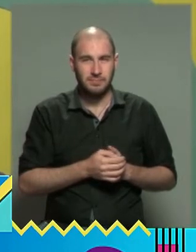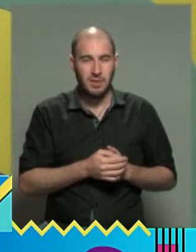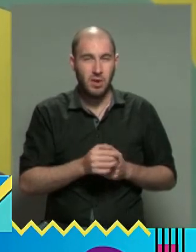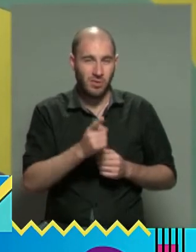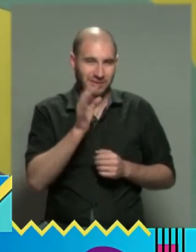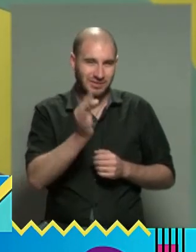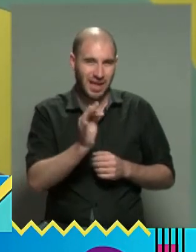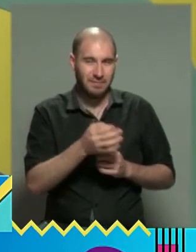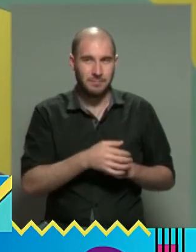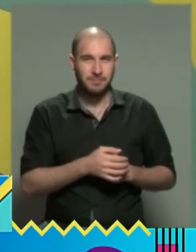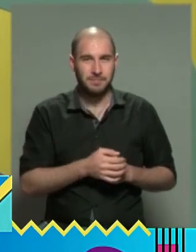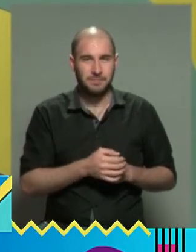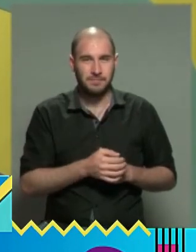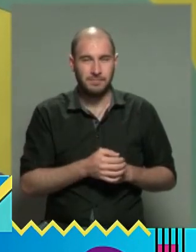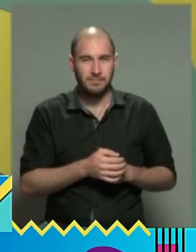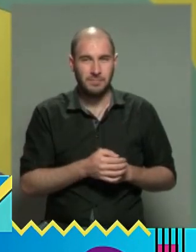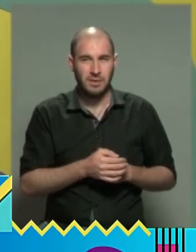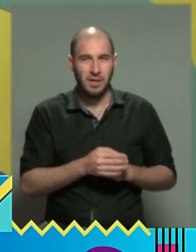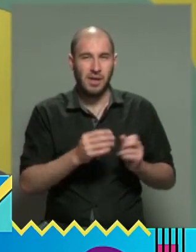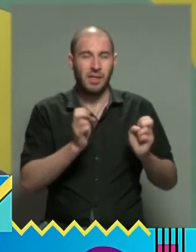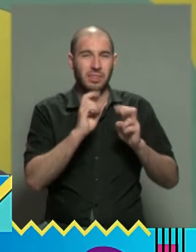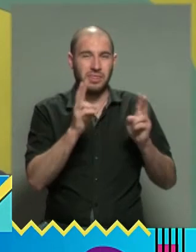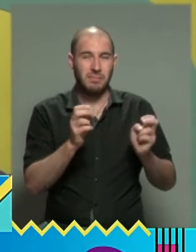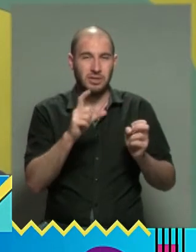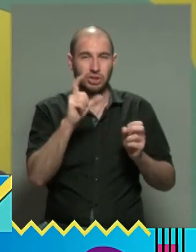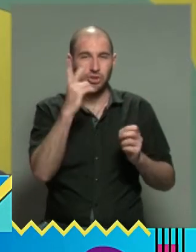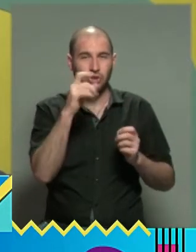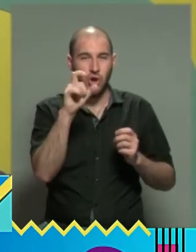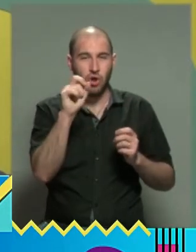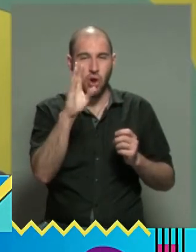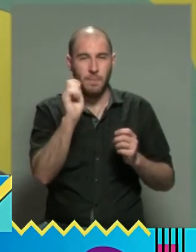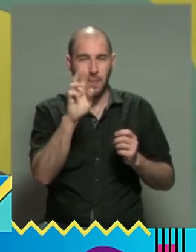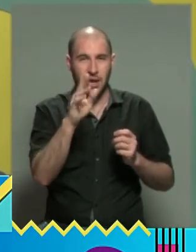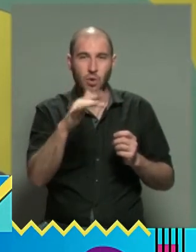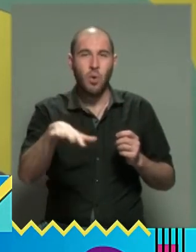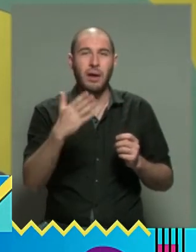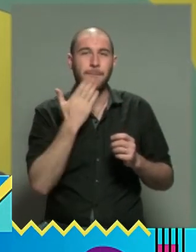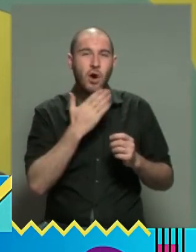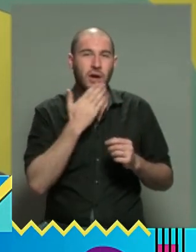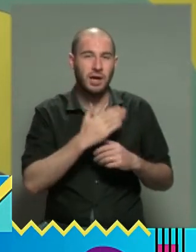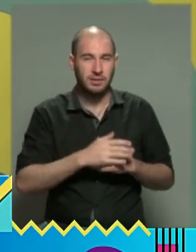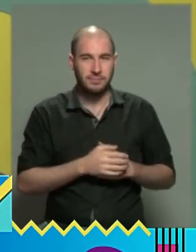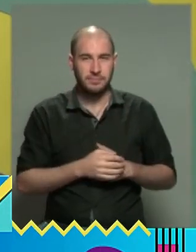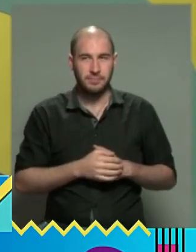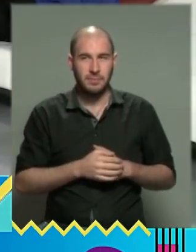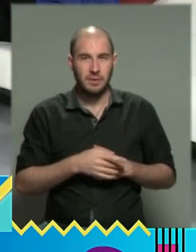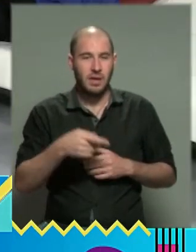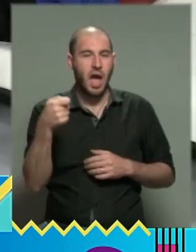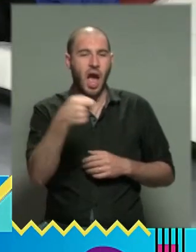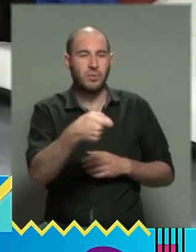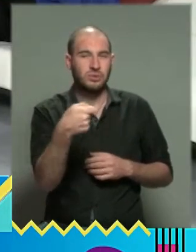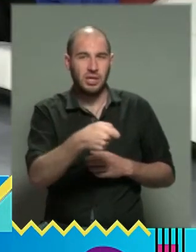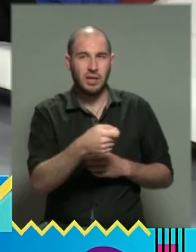ustedes saben que bueno, el caso de Chocobar en La Boca, que acuchillaron